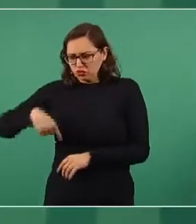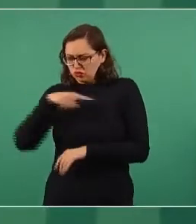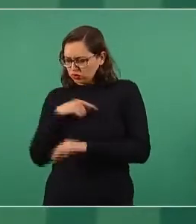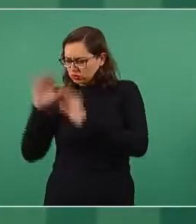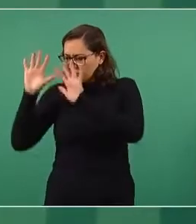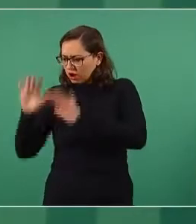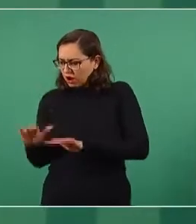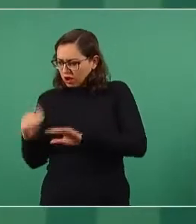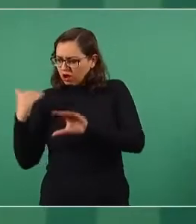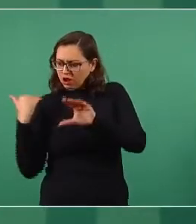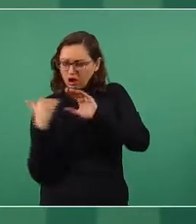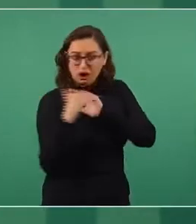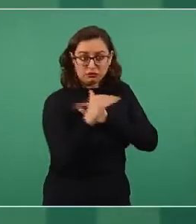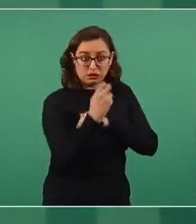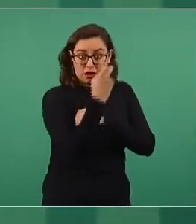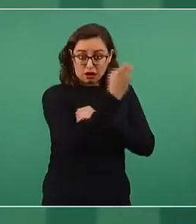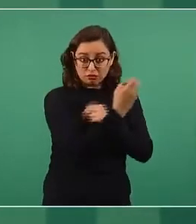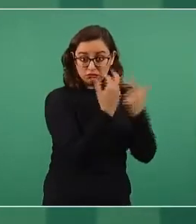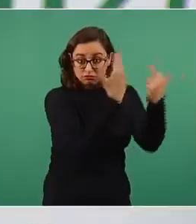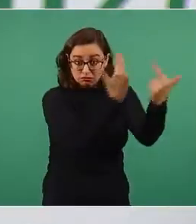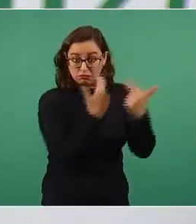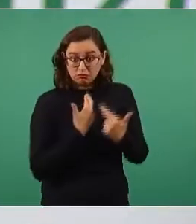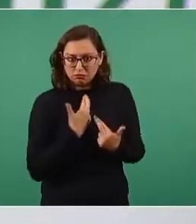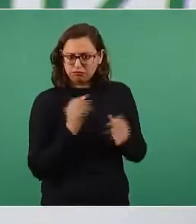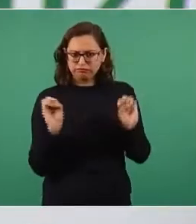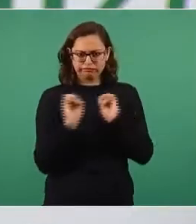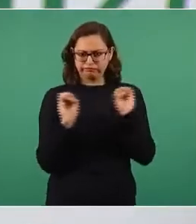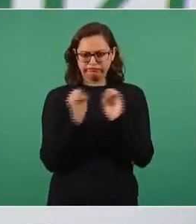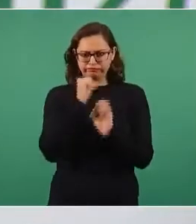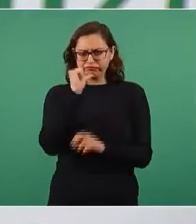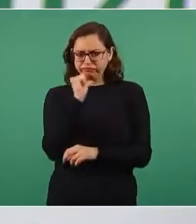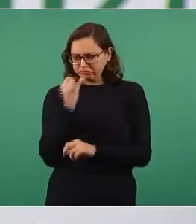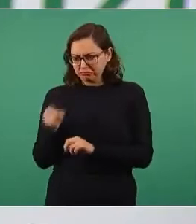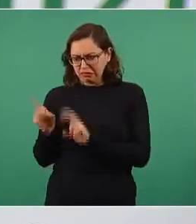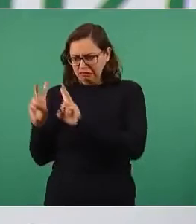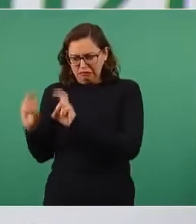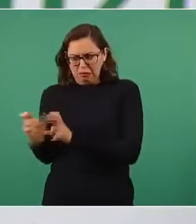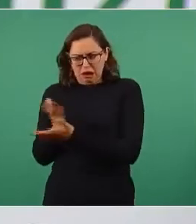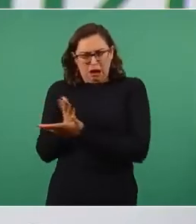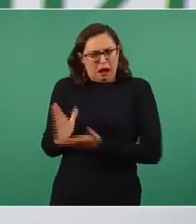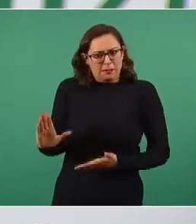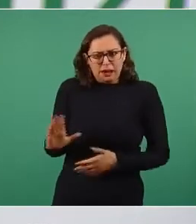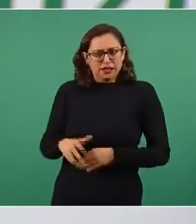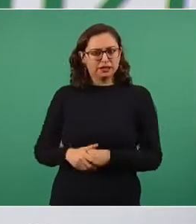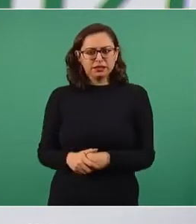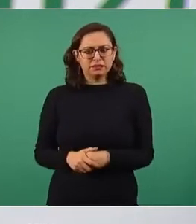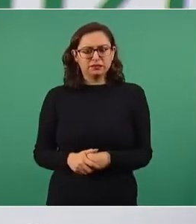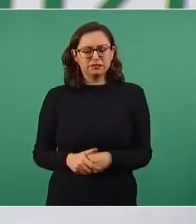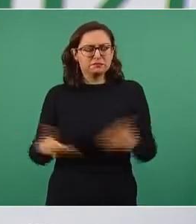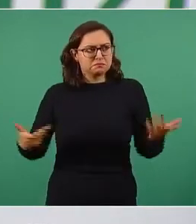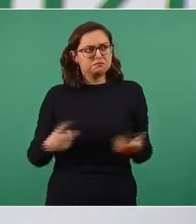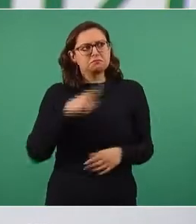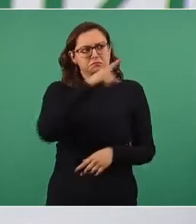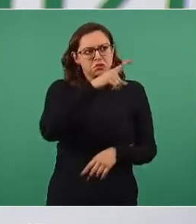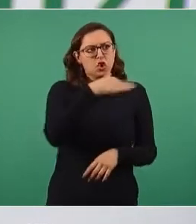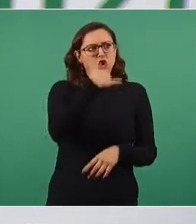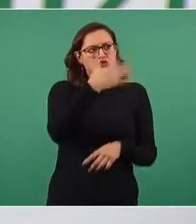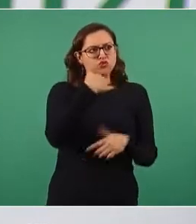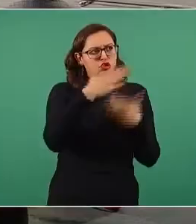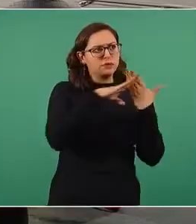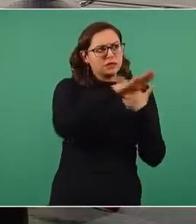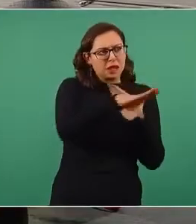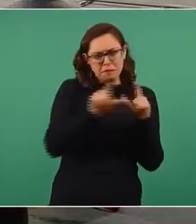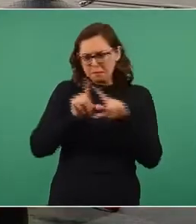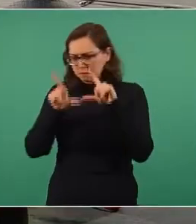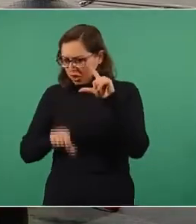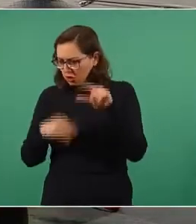que no necesariamente es antagónica a lo que es la posición mexicana hoy en día en contra de la corrupción. Ahora, ¿qué límite hay en